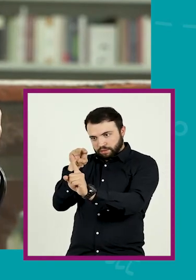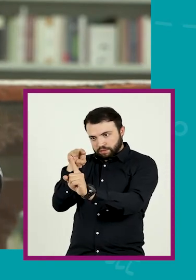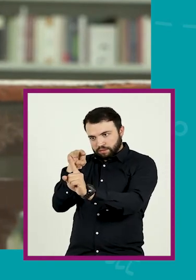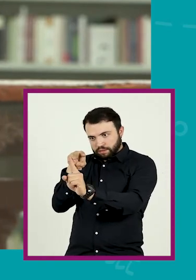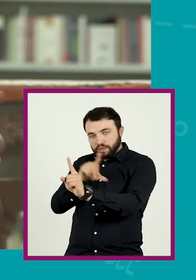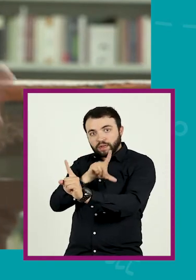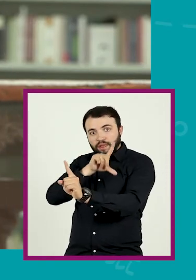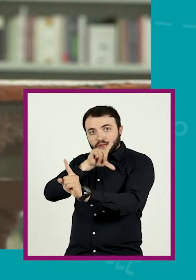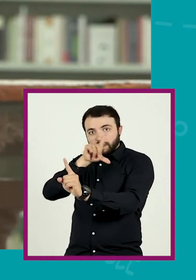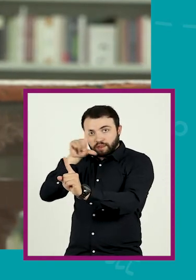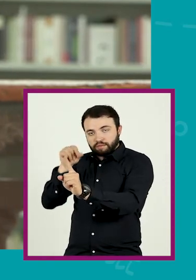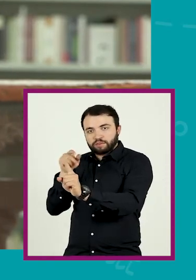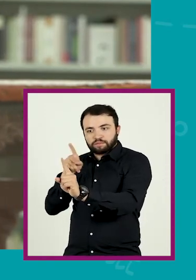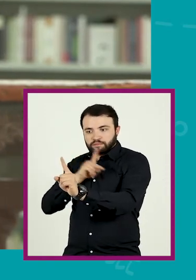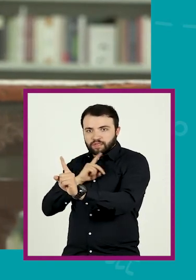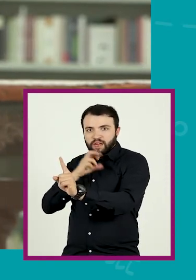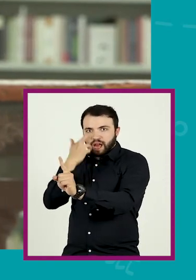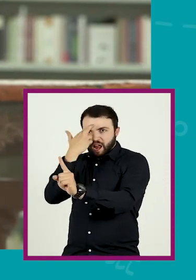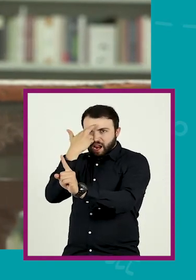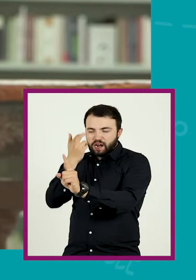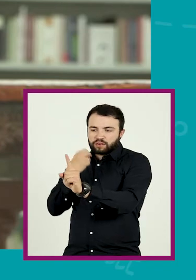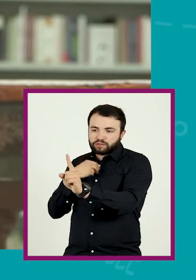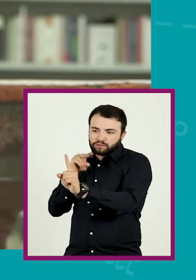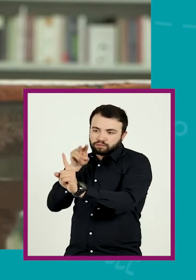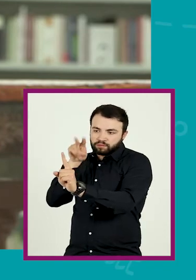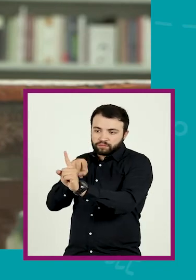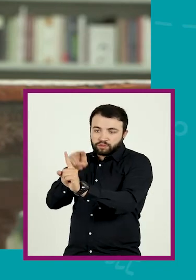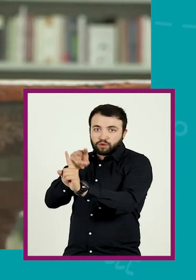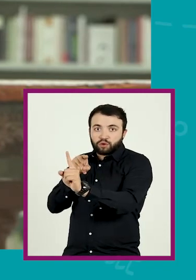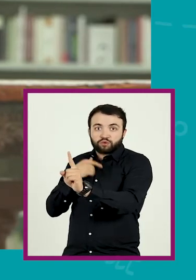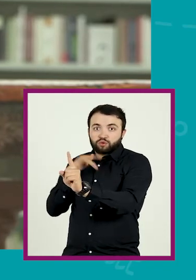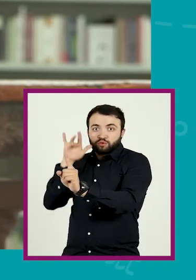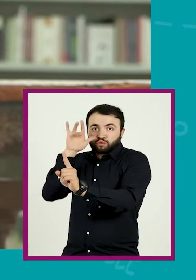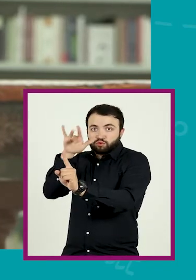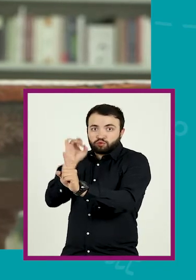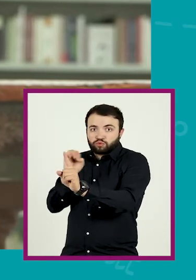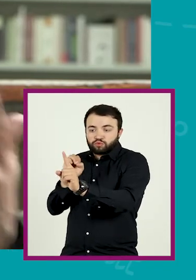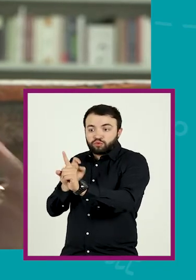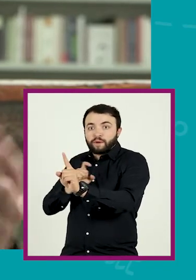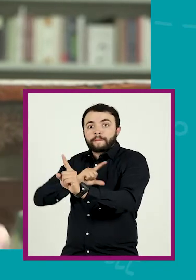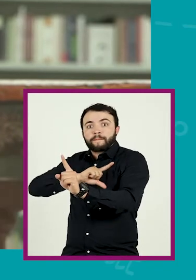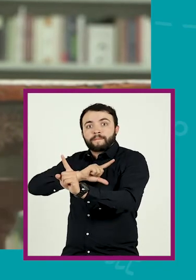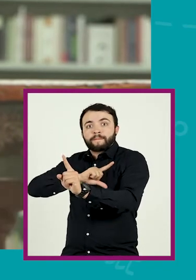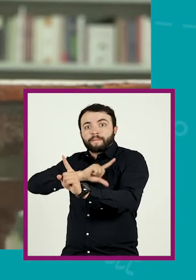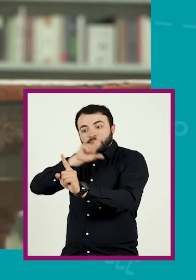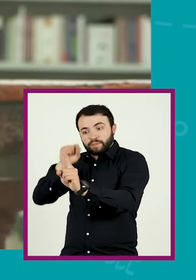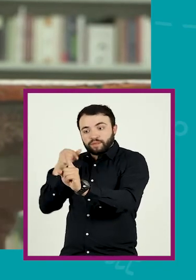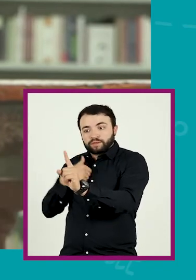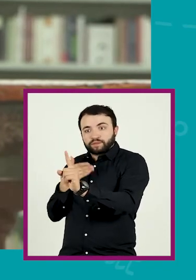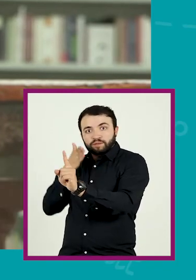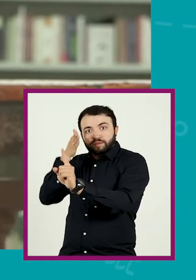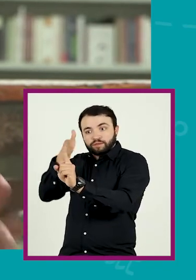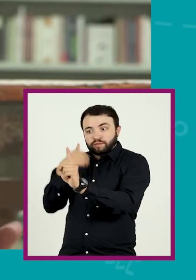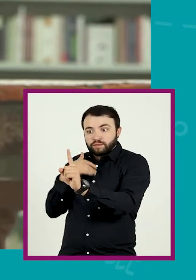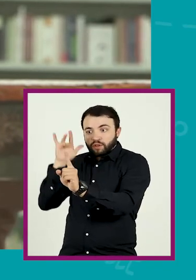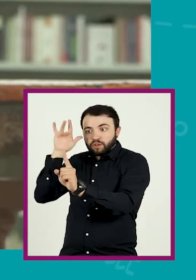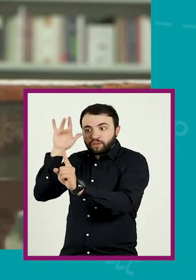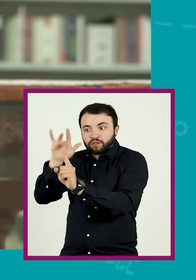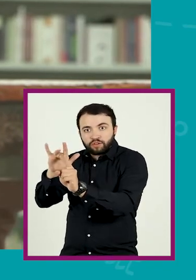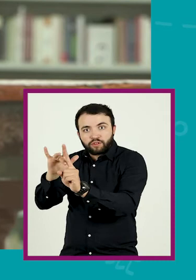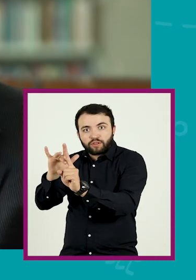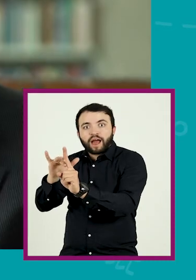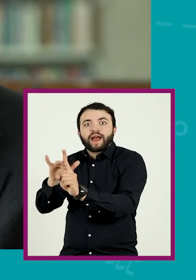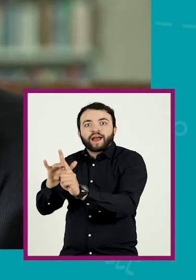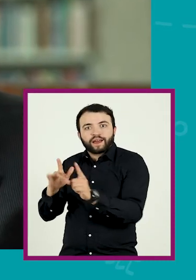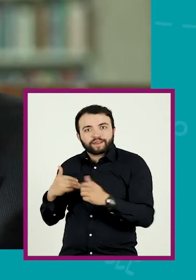aceptación implican otro nivel de conciencia, digamos, otro nivel de madurez de las personas. No,